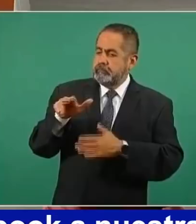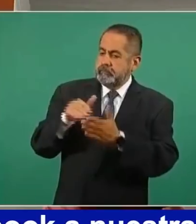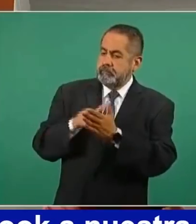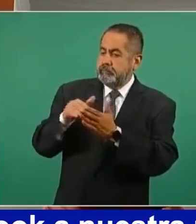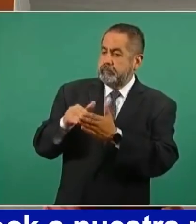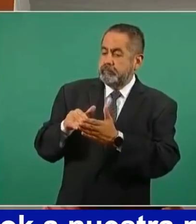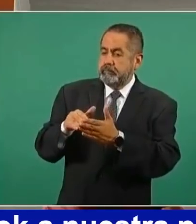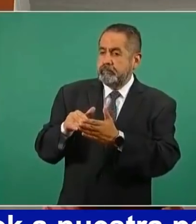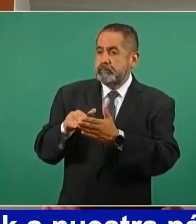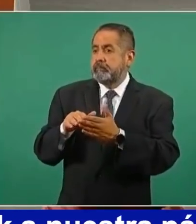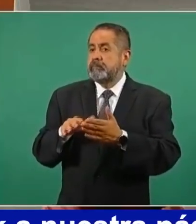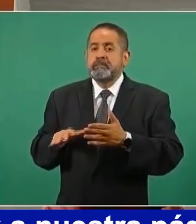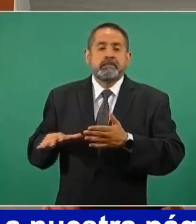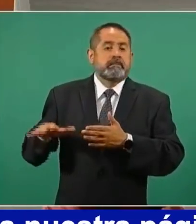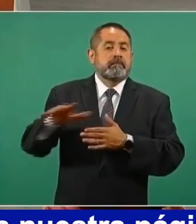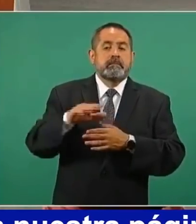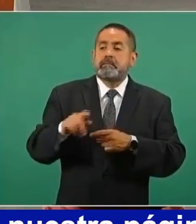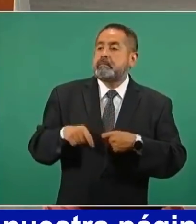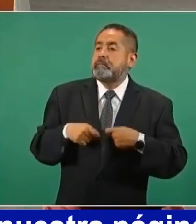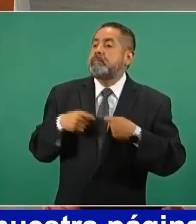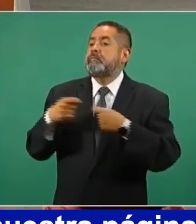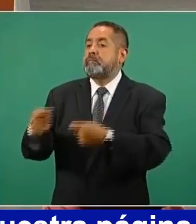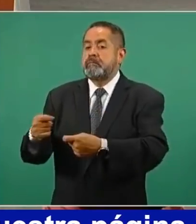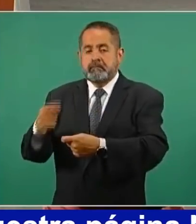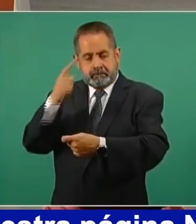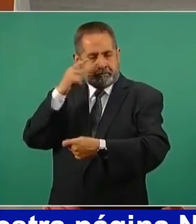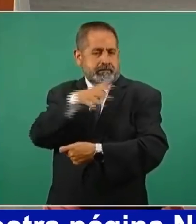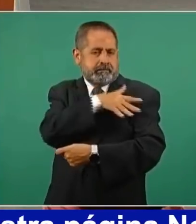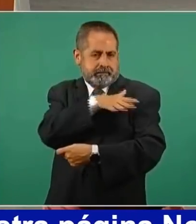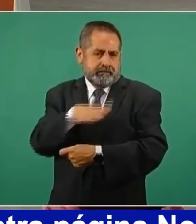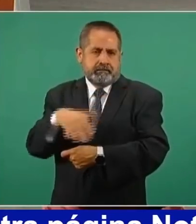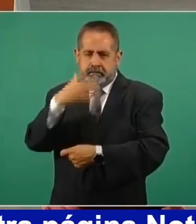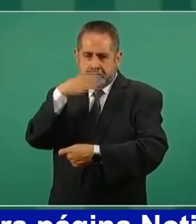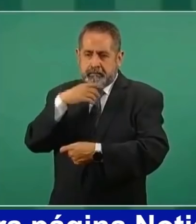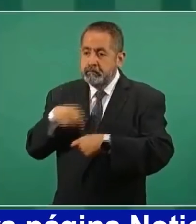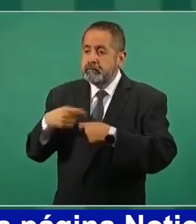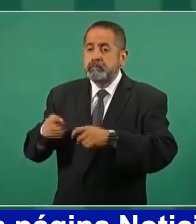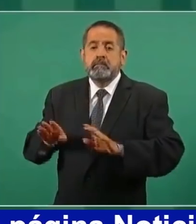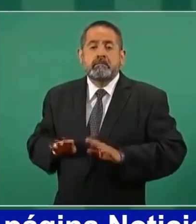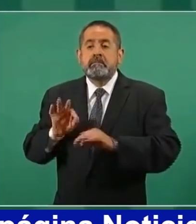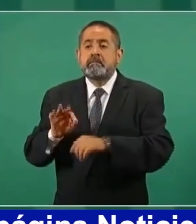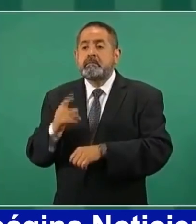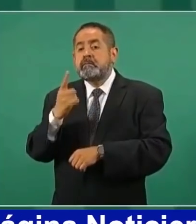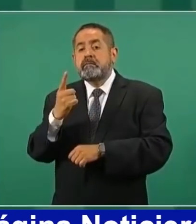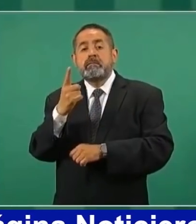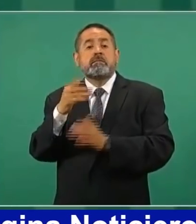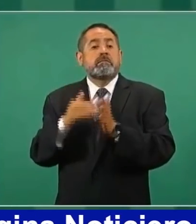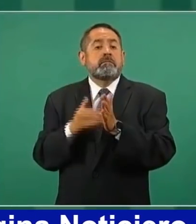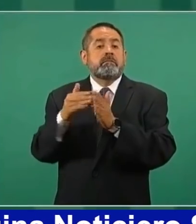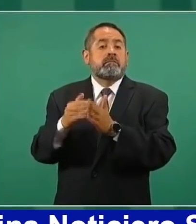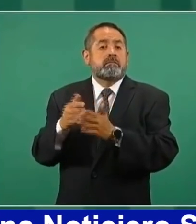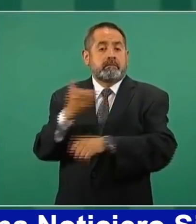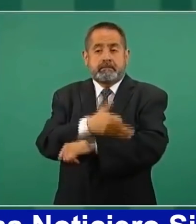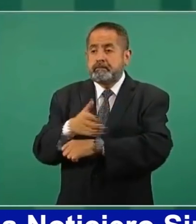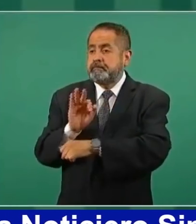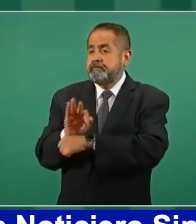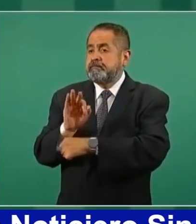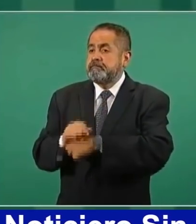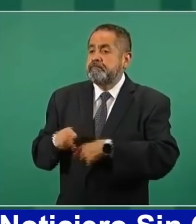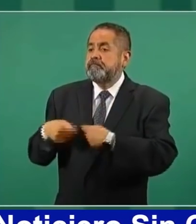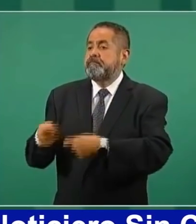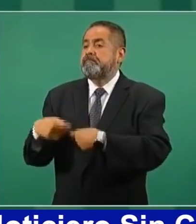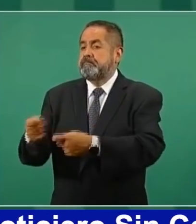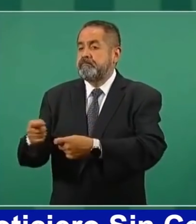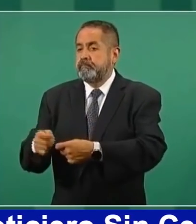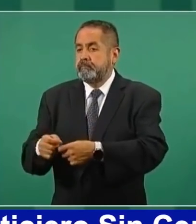de hectáreas que entregó el general en beneficio de 1 millón de familias campesinas. Y